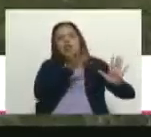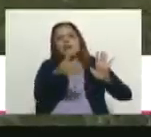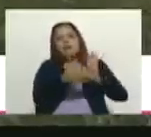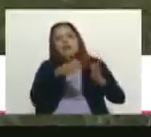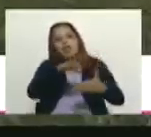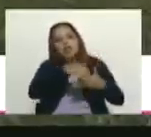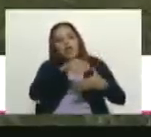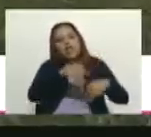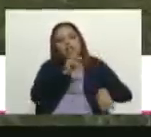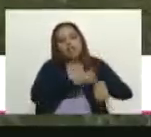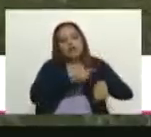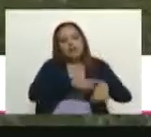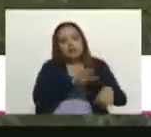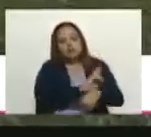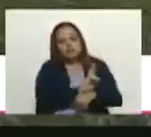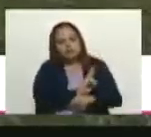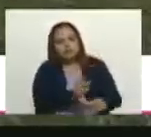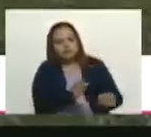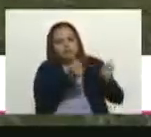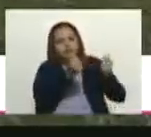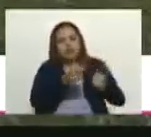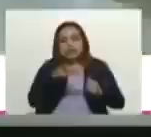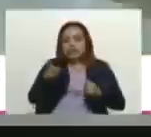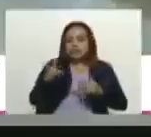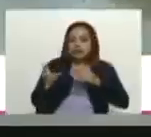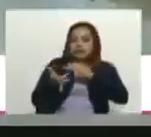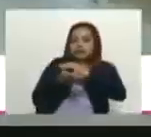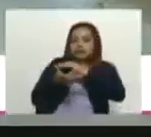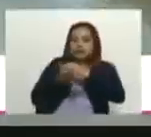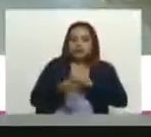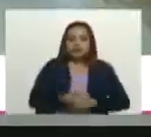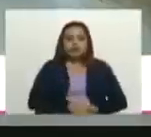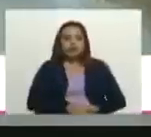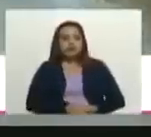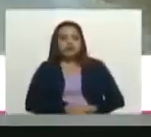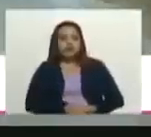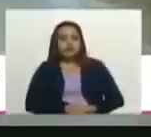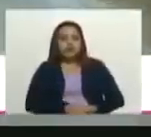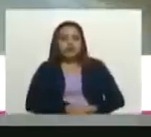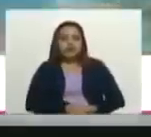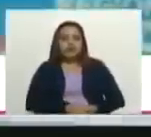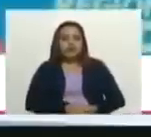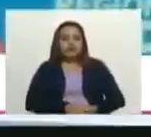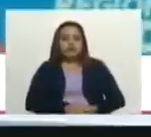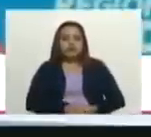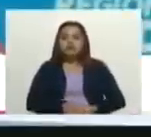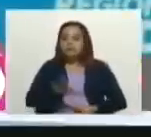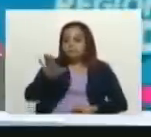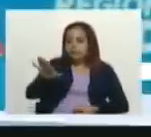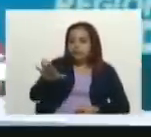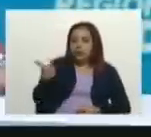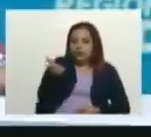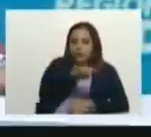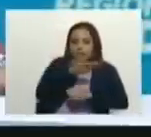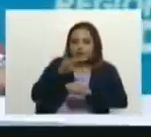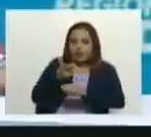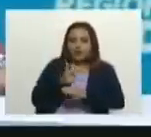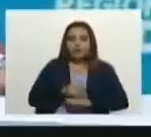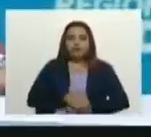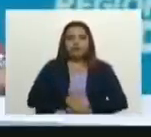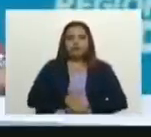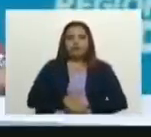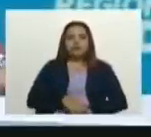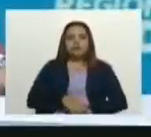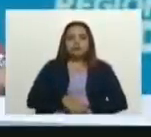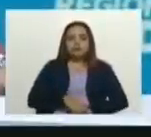récord. Quisiera darle la palabra al ingeniero Miguel Corby, presidente. Esto que tú dices, gobernador, querido gobernador,